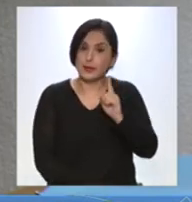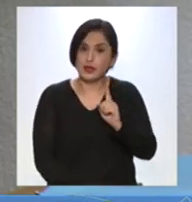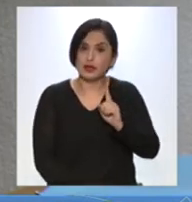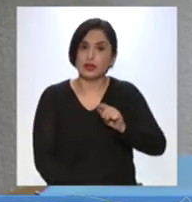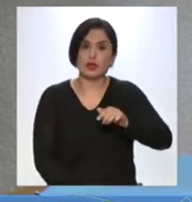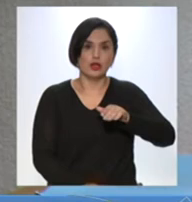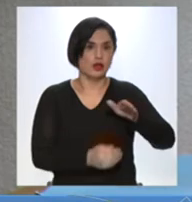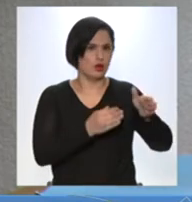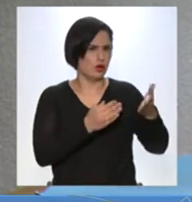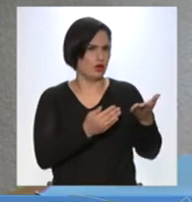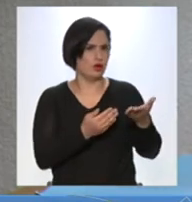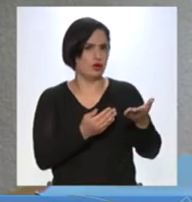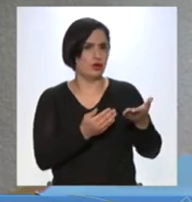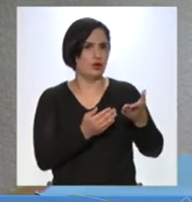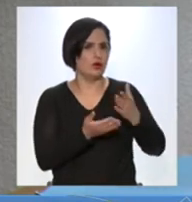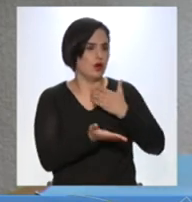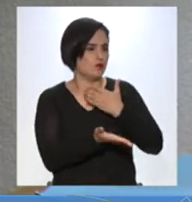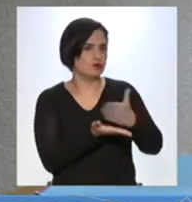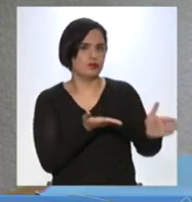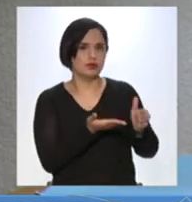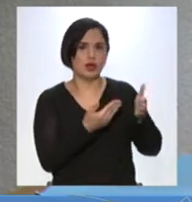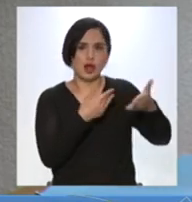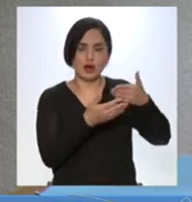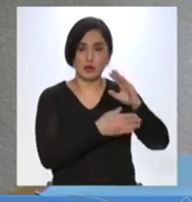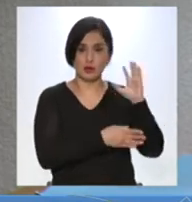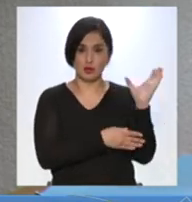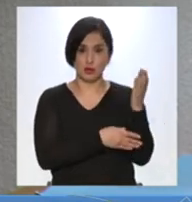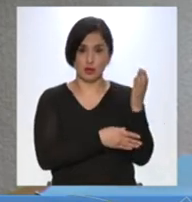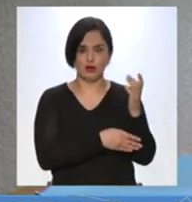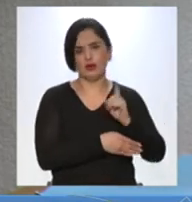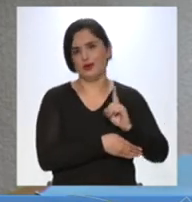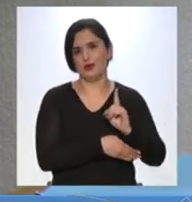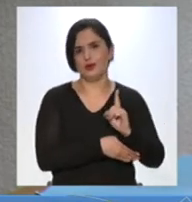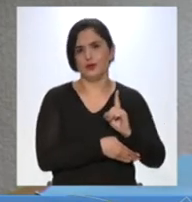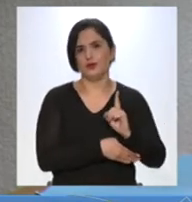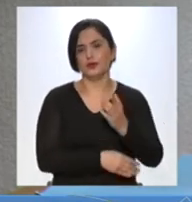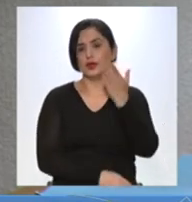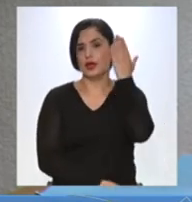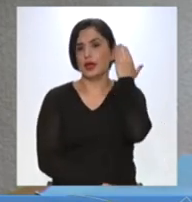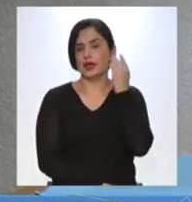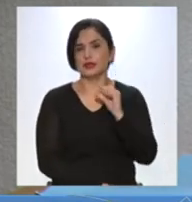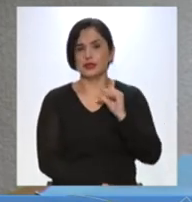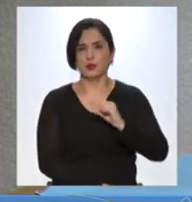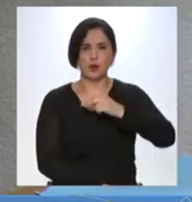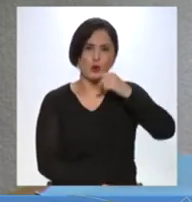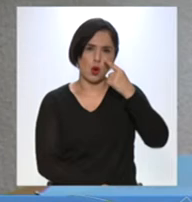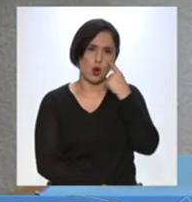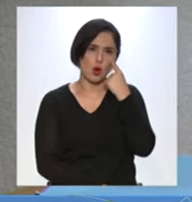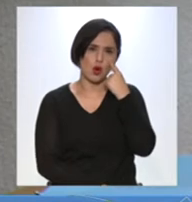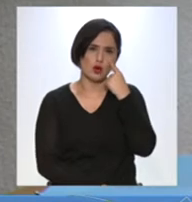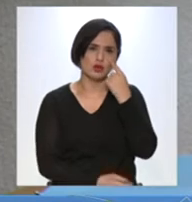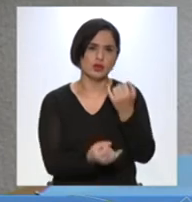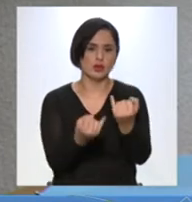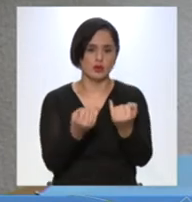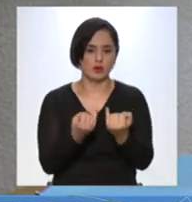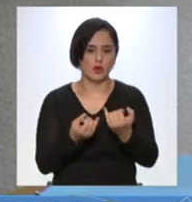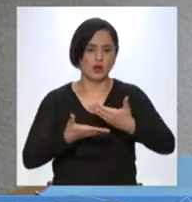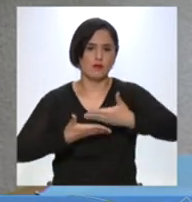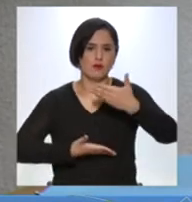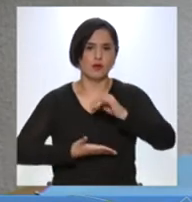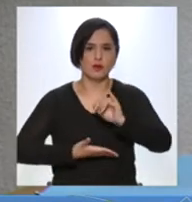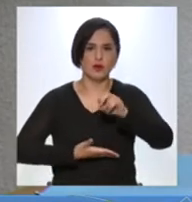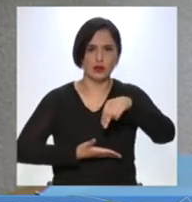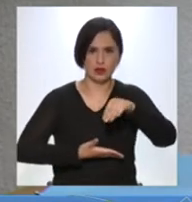ámbito medioambiental, ni en el cambio climático, ni menos laboral. Hace un par de días conocimos el informe del INE que nos señalaba